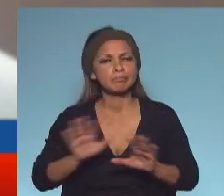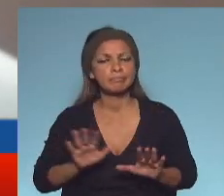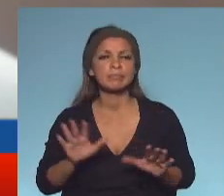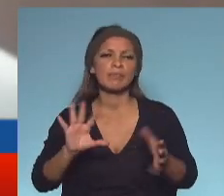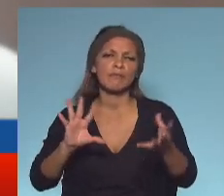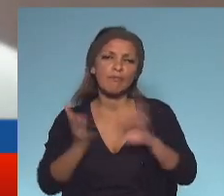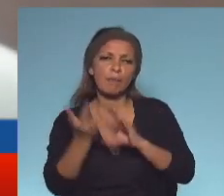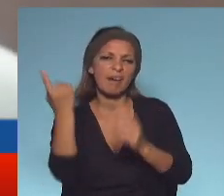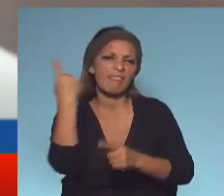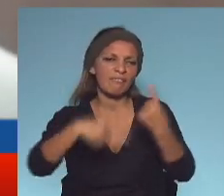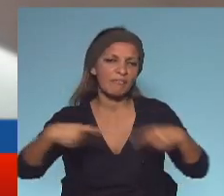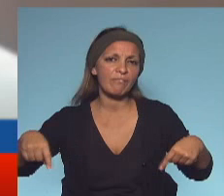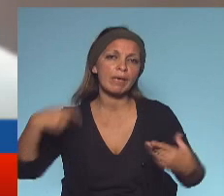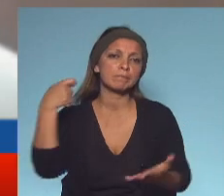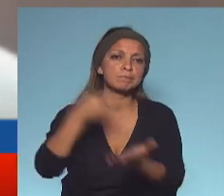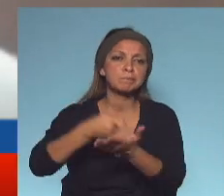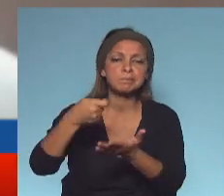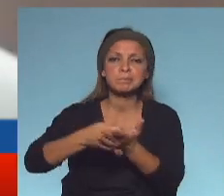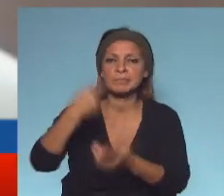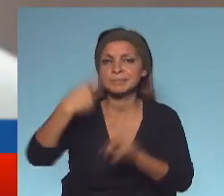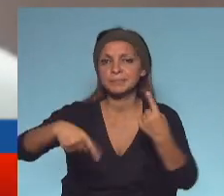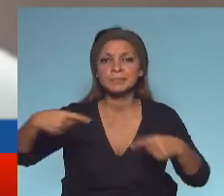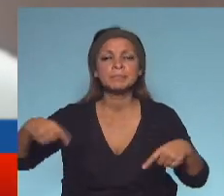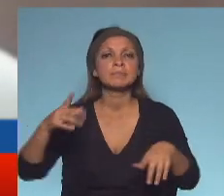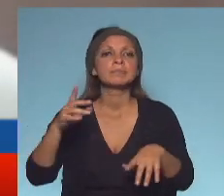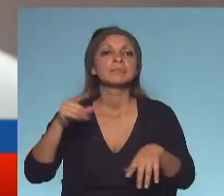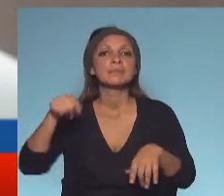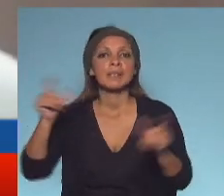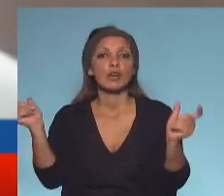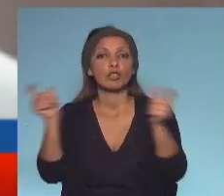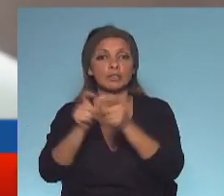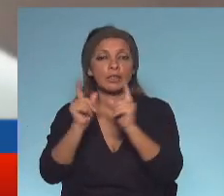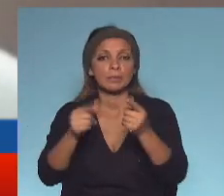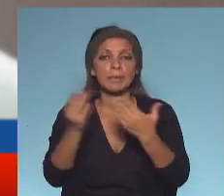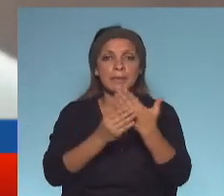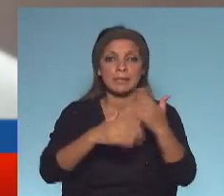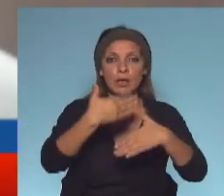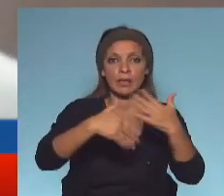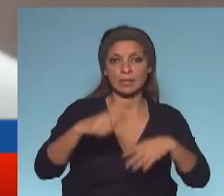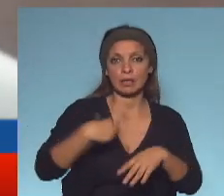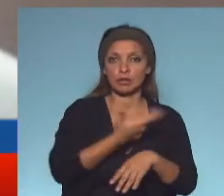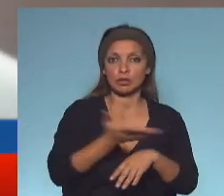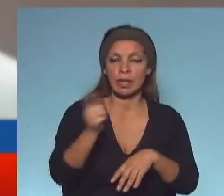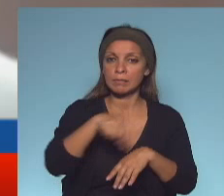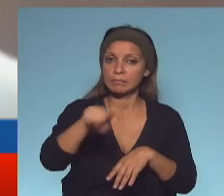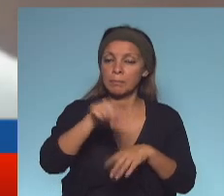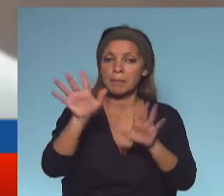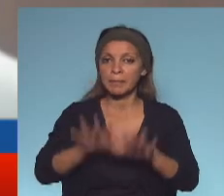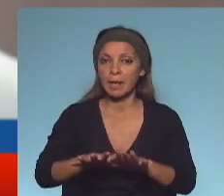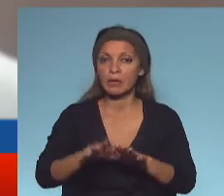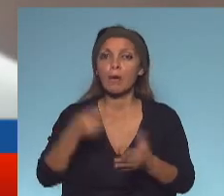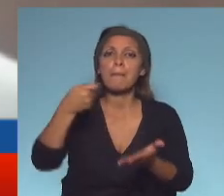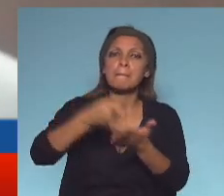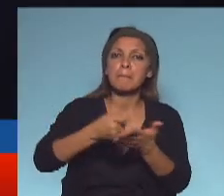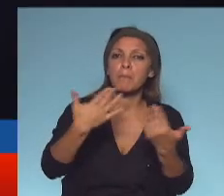formas de pago que este Consejo y el Ministerio de Desarrollo Social ha instrumentado. Me refiero a la tarjeta